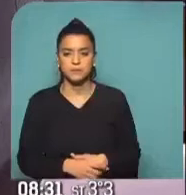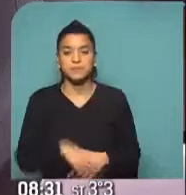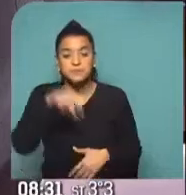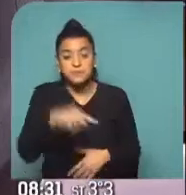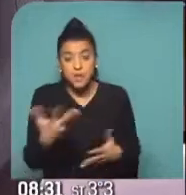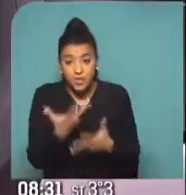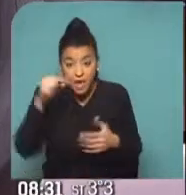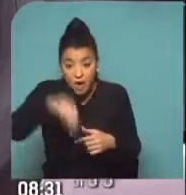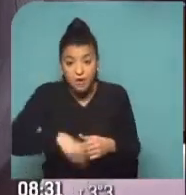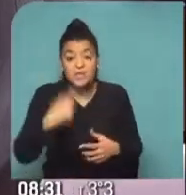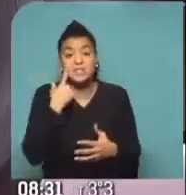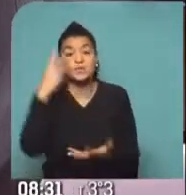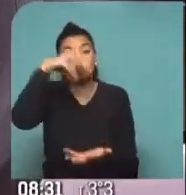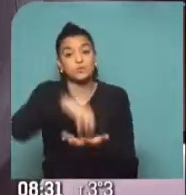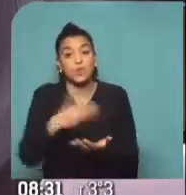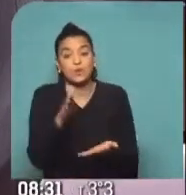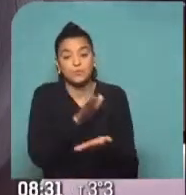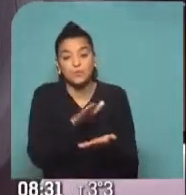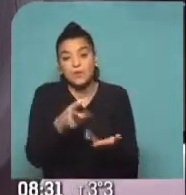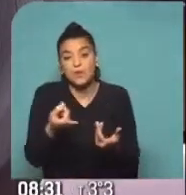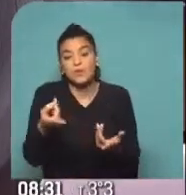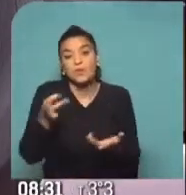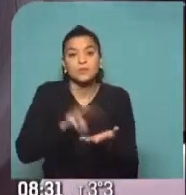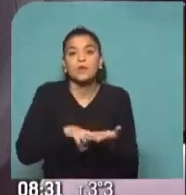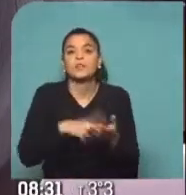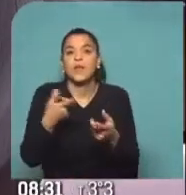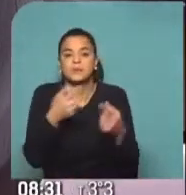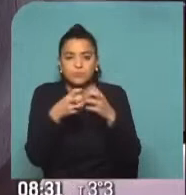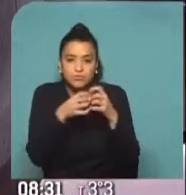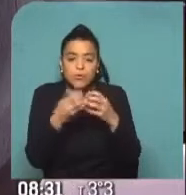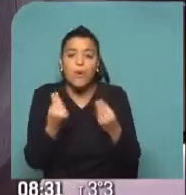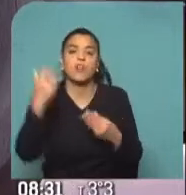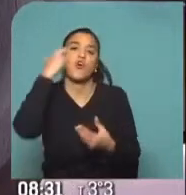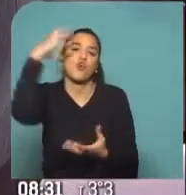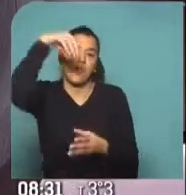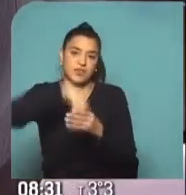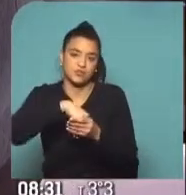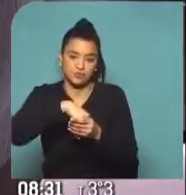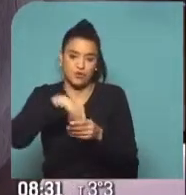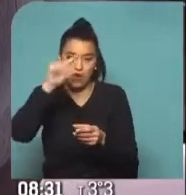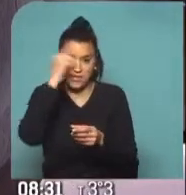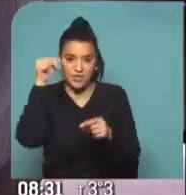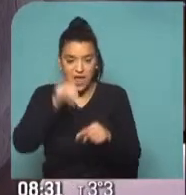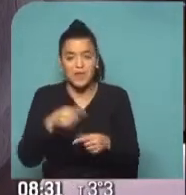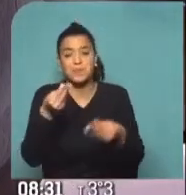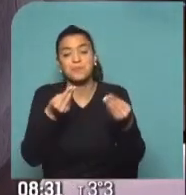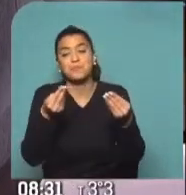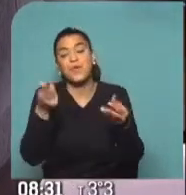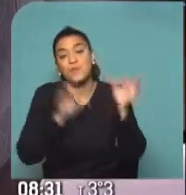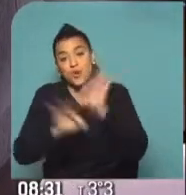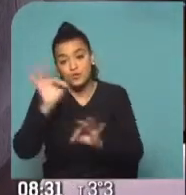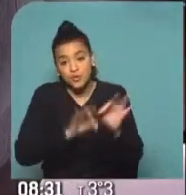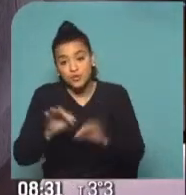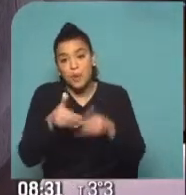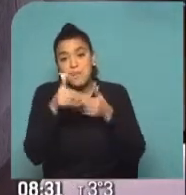En estos días hay una institución que va a volver a ser protagonista de todas las discusiones y es el Congreso Nacional, a donde va a entrar el proyecto para reestructurar